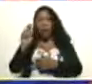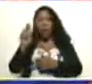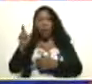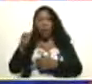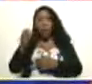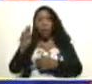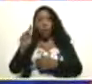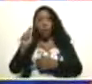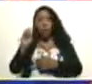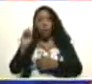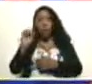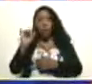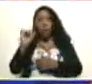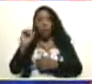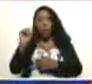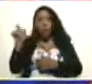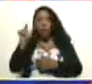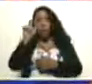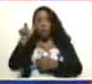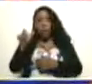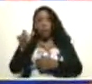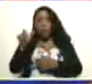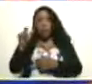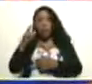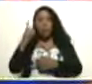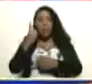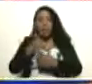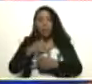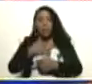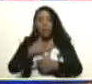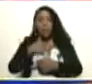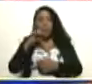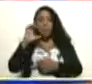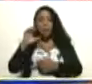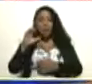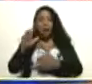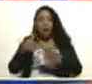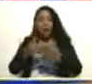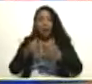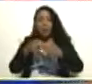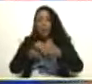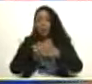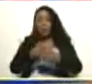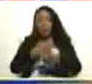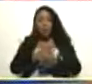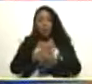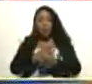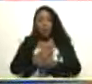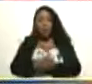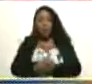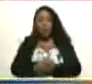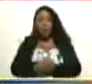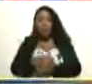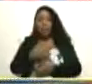sentir a la patria hasta en las vísceras. Y se decía que más allá